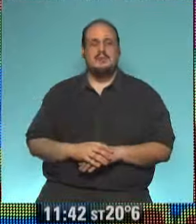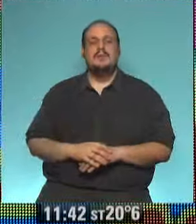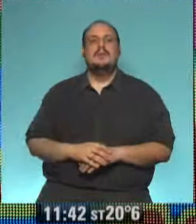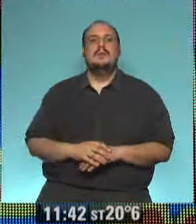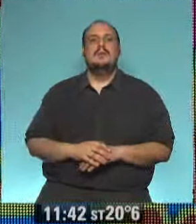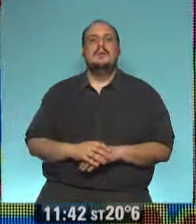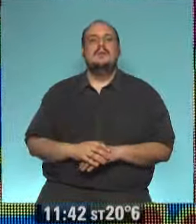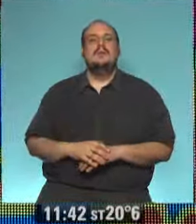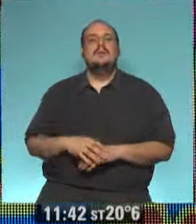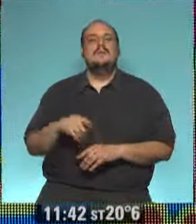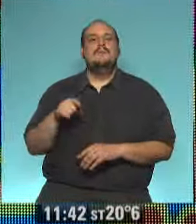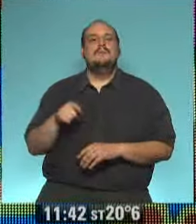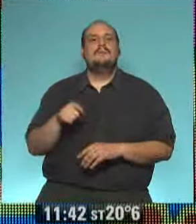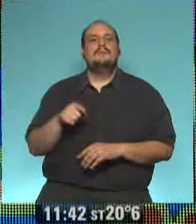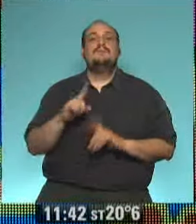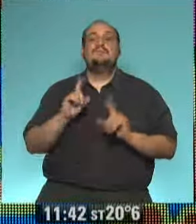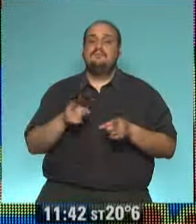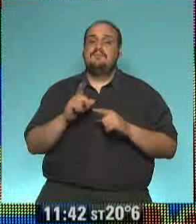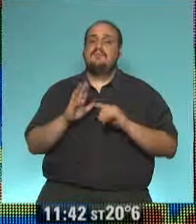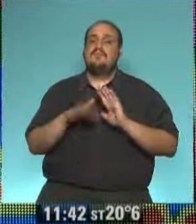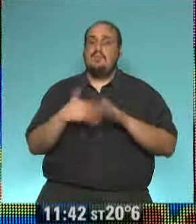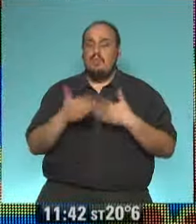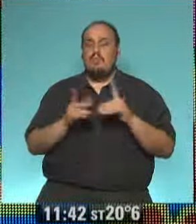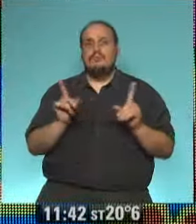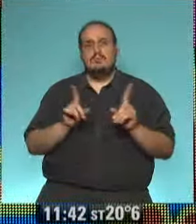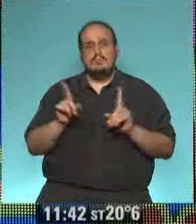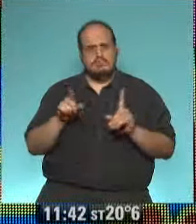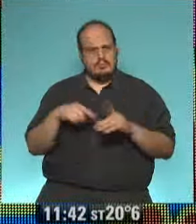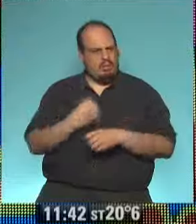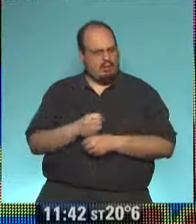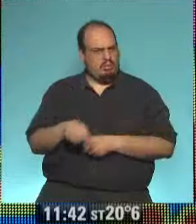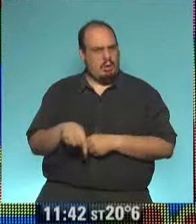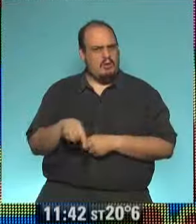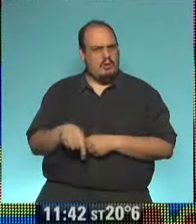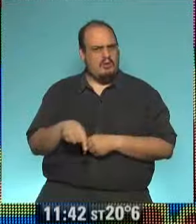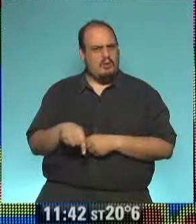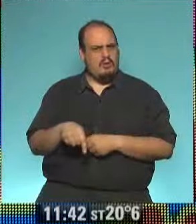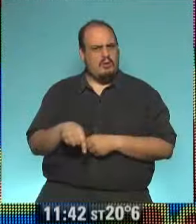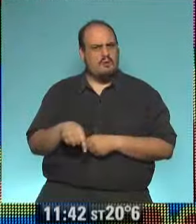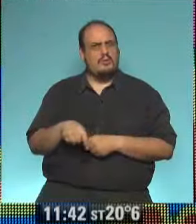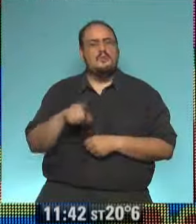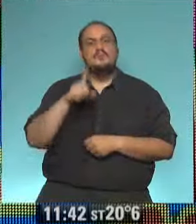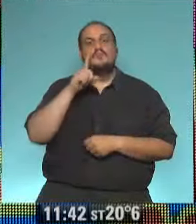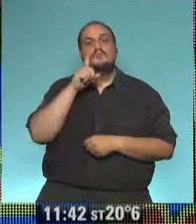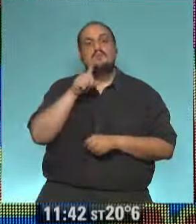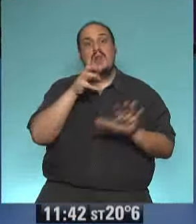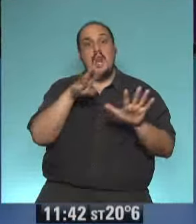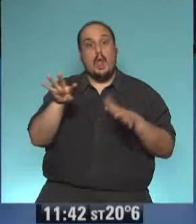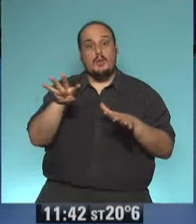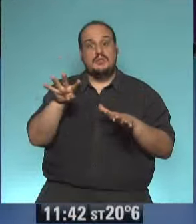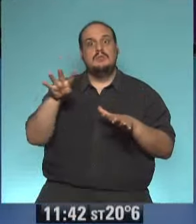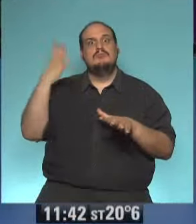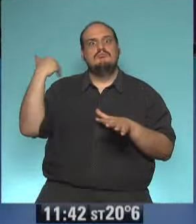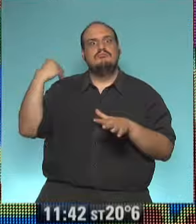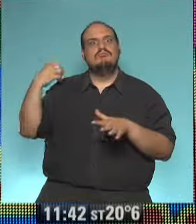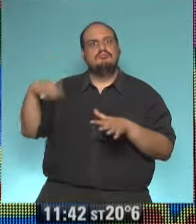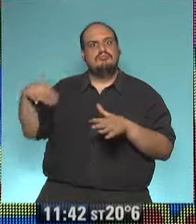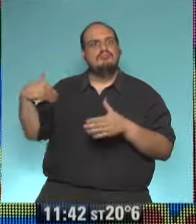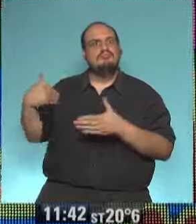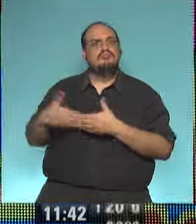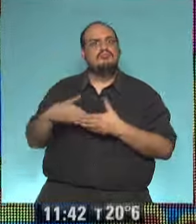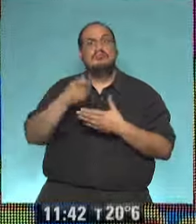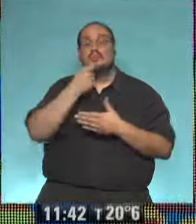también hay algunos juegos que se siguen jugando ahora que se jugaban a principios del 1900. Okay. Por ejemplo,